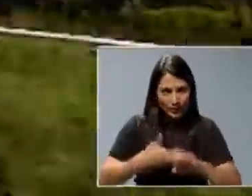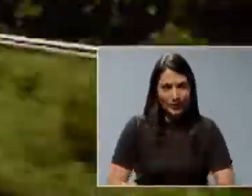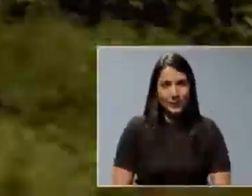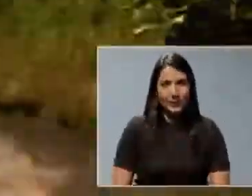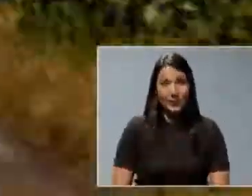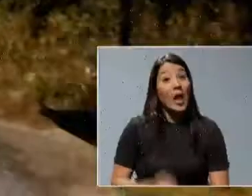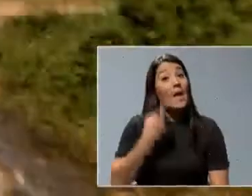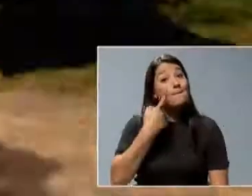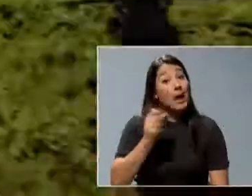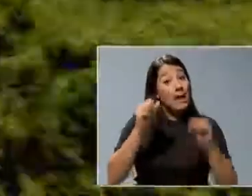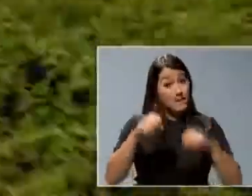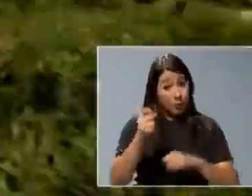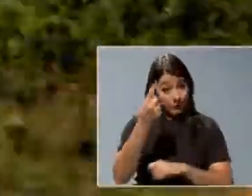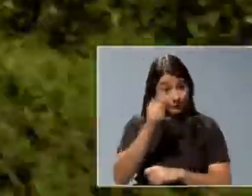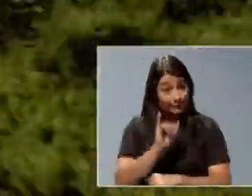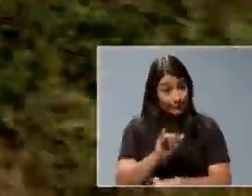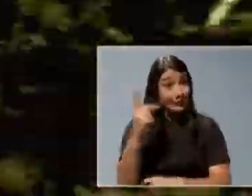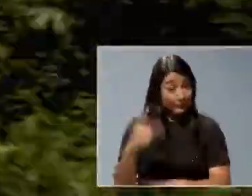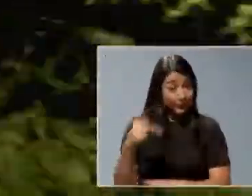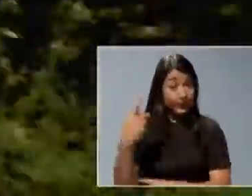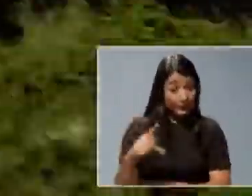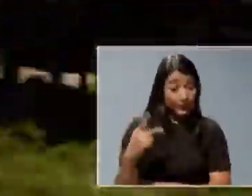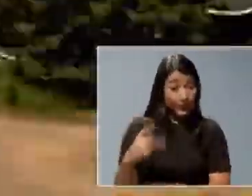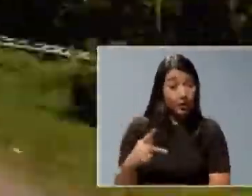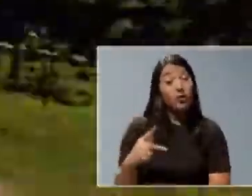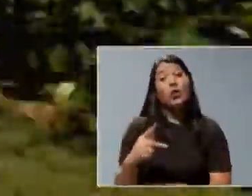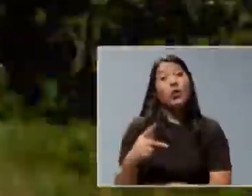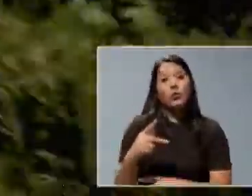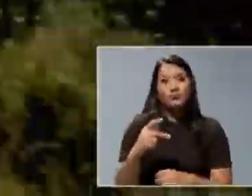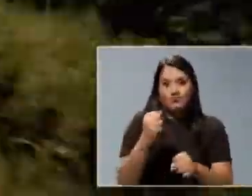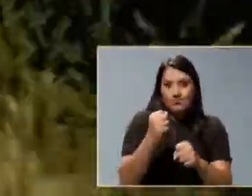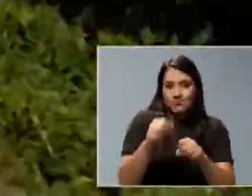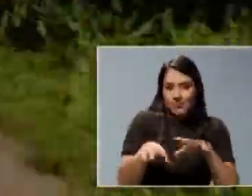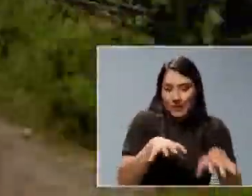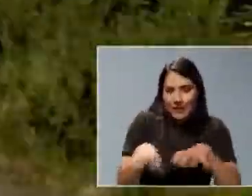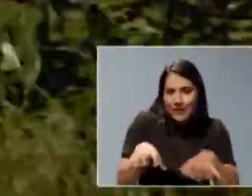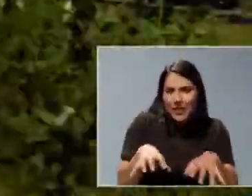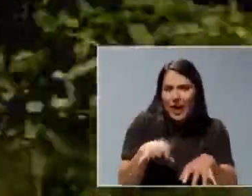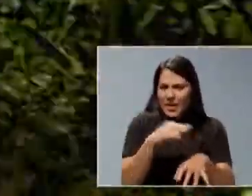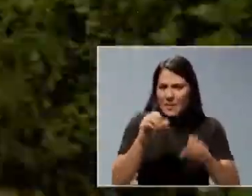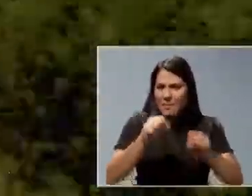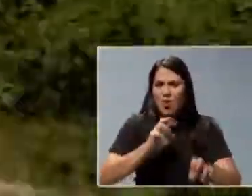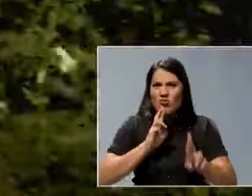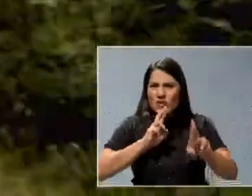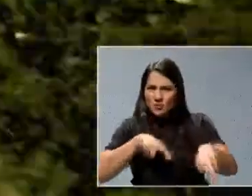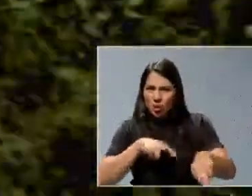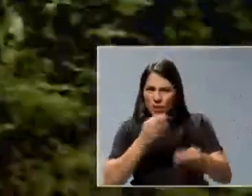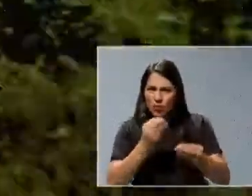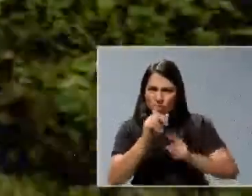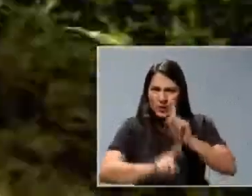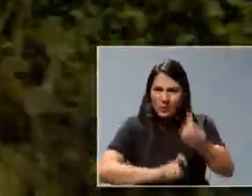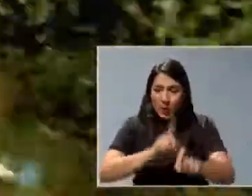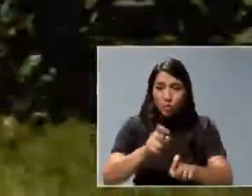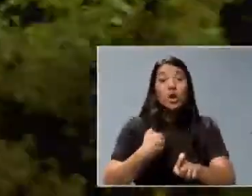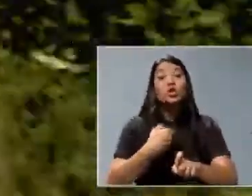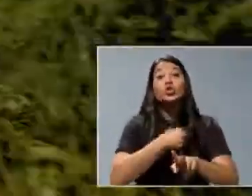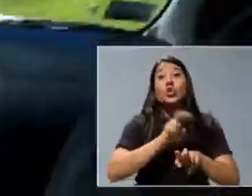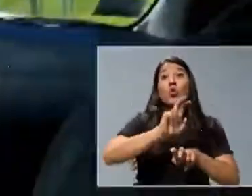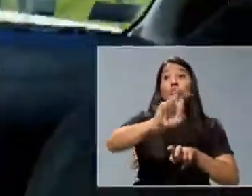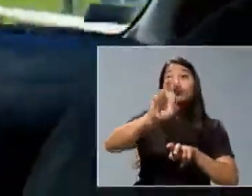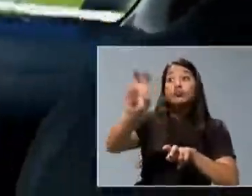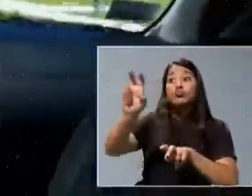Para entender este peligroso fenómeno y responder muchas de esas preguntas, viajamos por las 5 provincias que atraviesa el